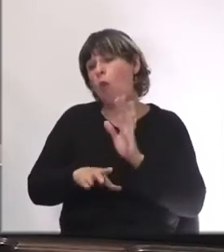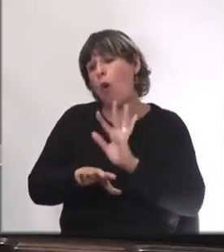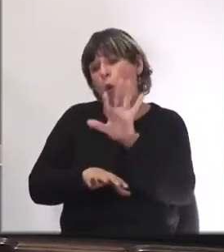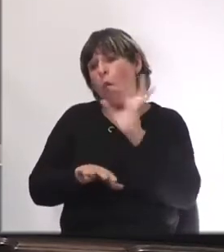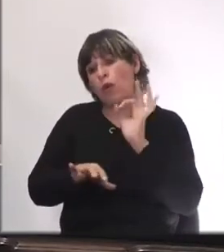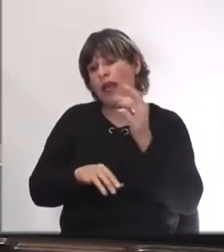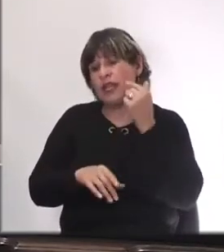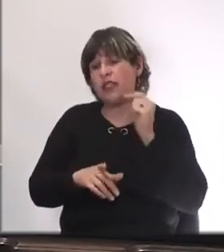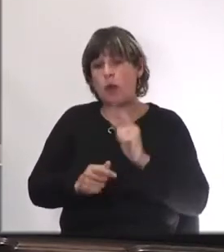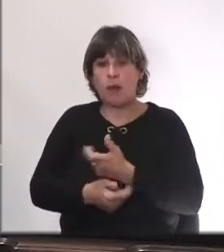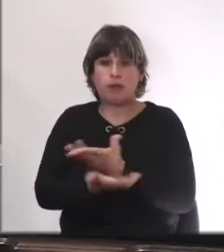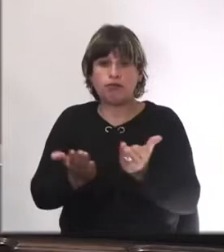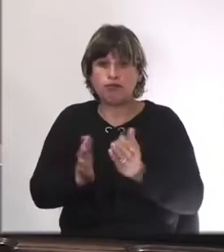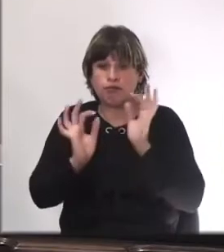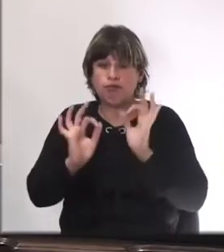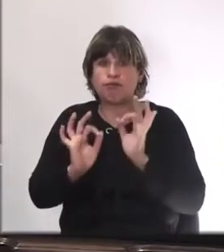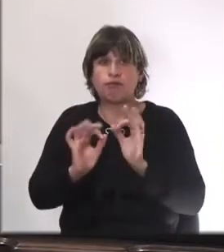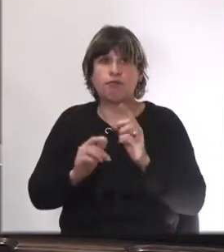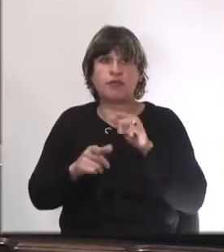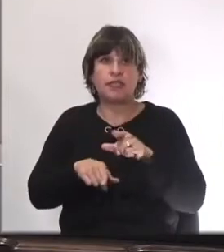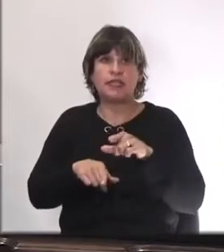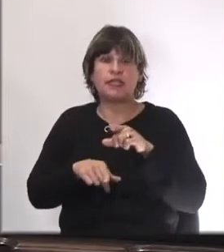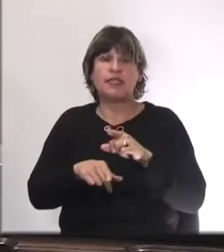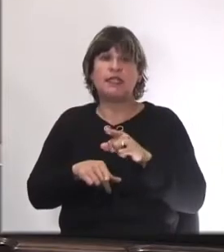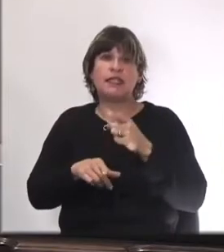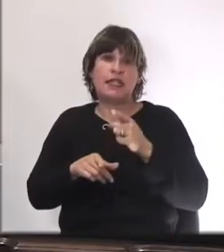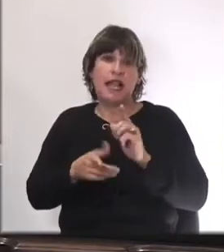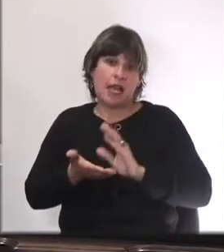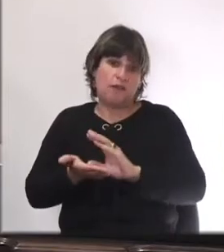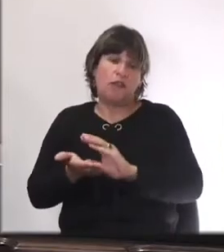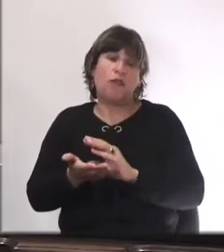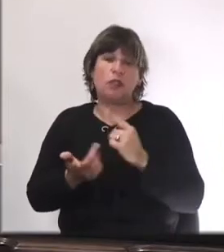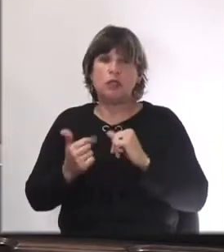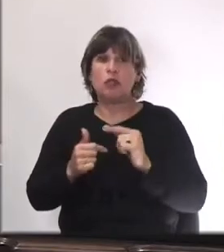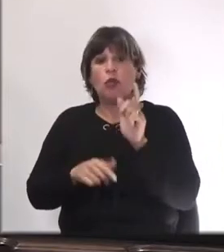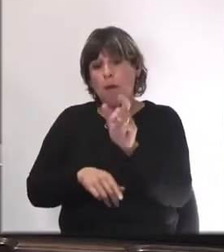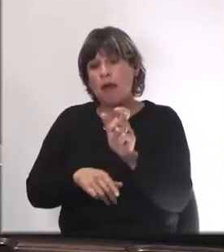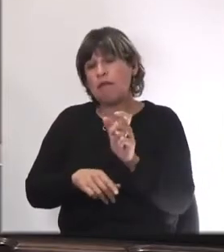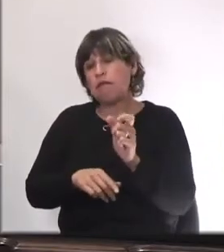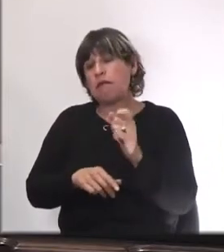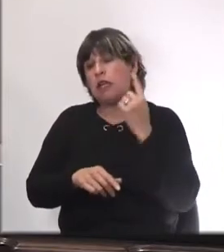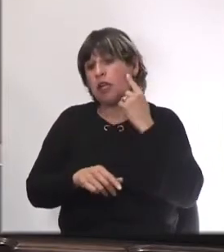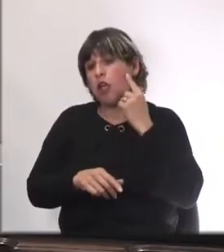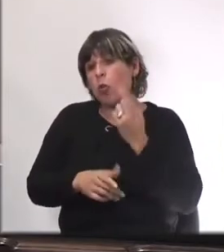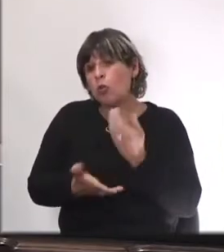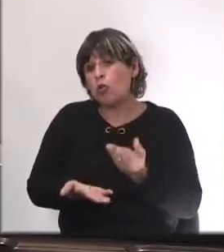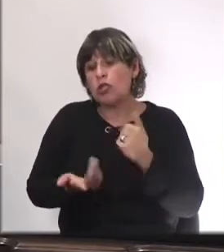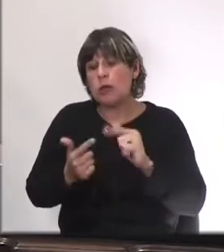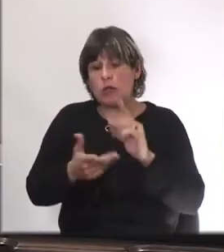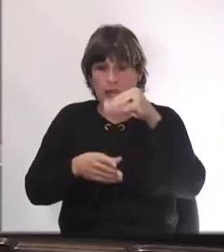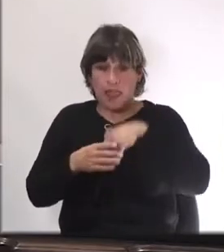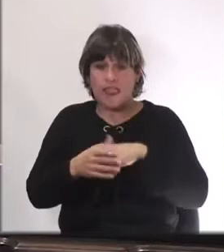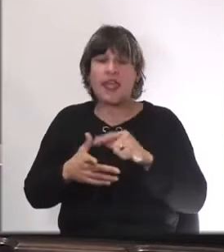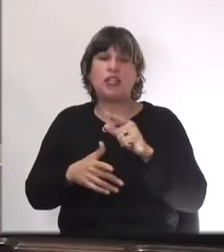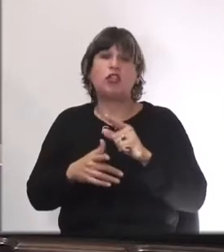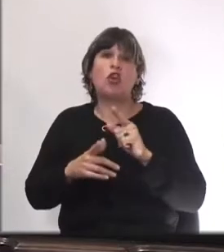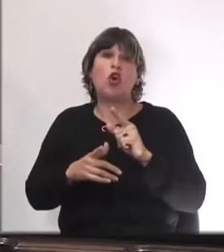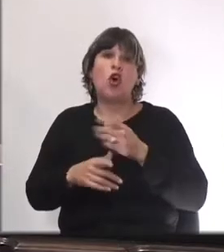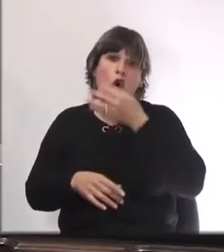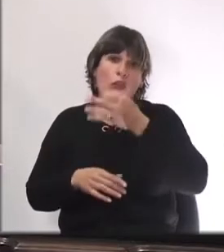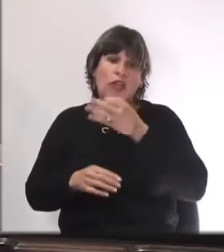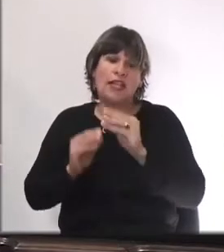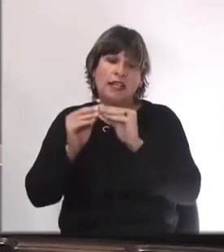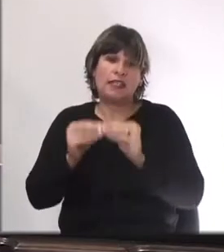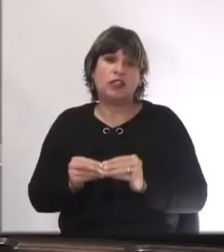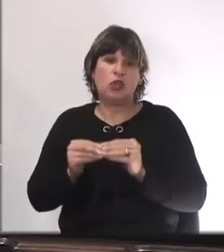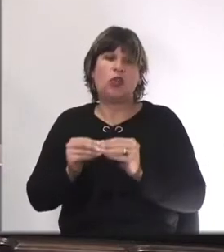presupuestales explícitos. O sea, fideicomiso fue una palabra que escuchamos, que está en la rendición de cuentas, pero además que la escuchamos como